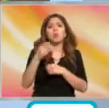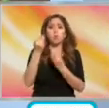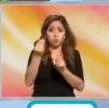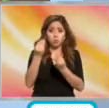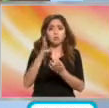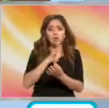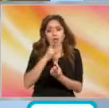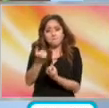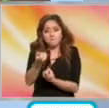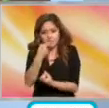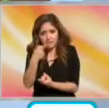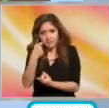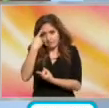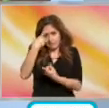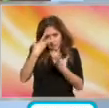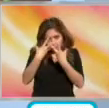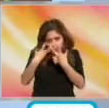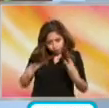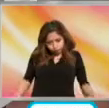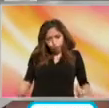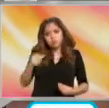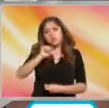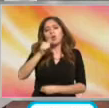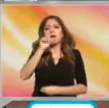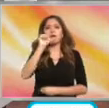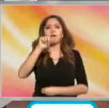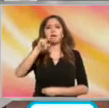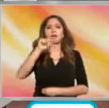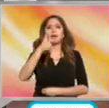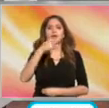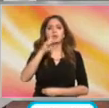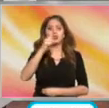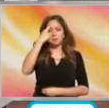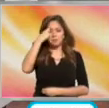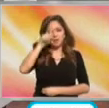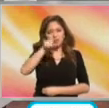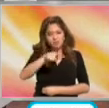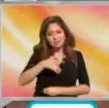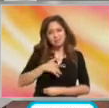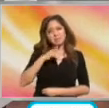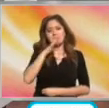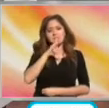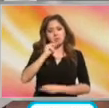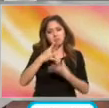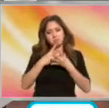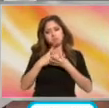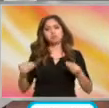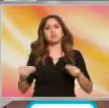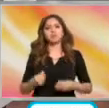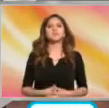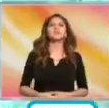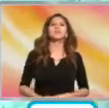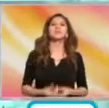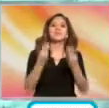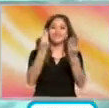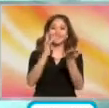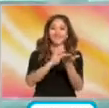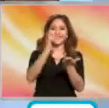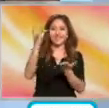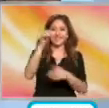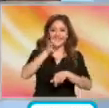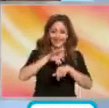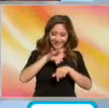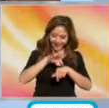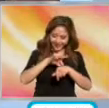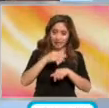antiinflamatorios y analgésicos que ayudan al cuadro agudo, ¿no? Muy bien. Ajá. Pero pues esa es la idea. Así es. Gracias, doctor. Identificarlo a tiempo